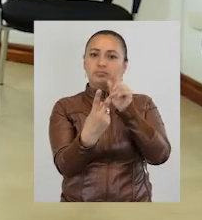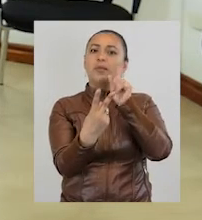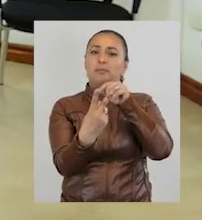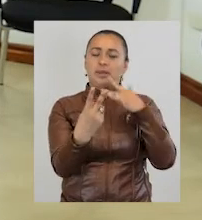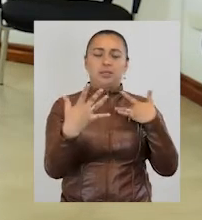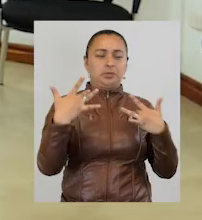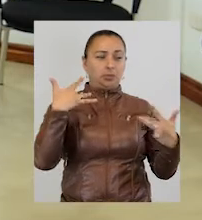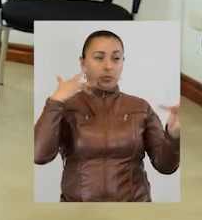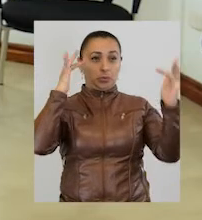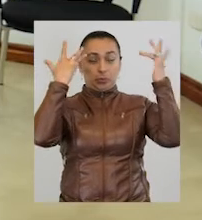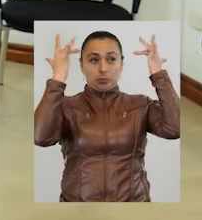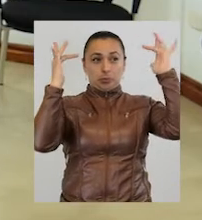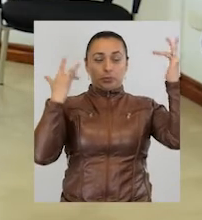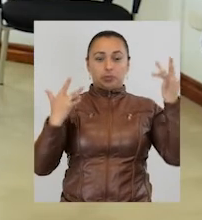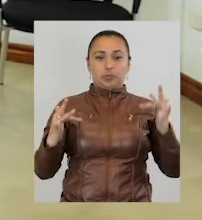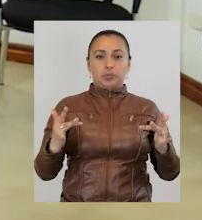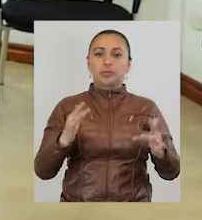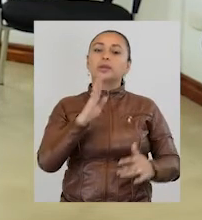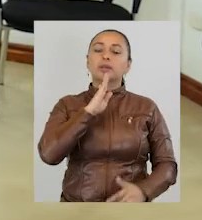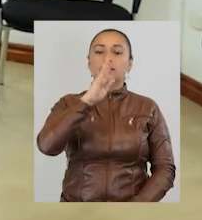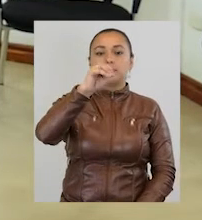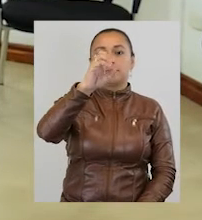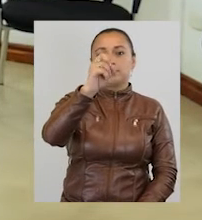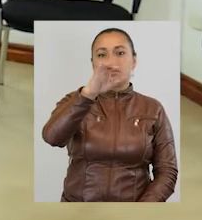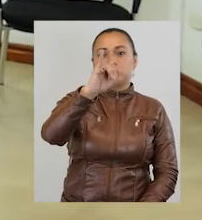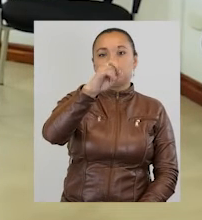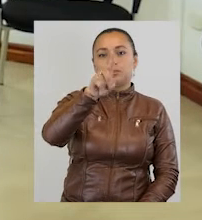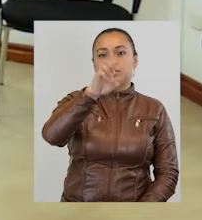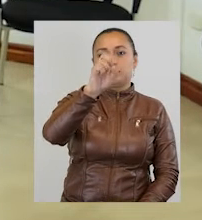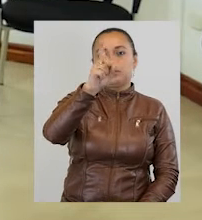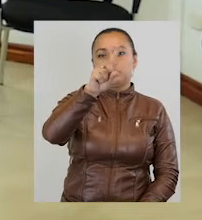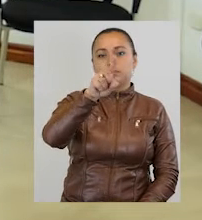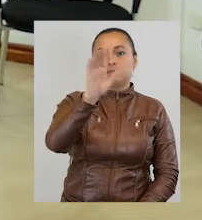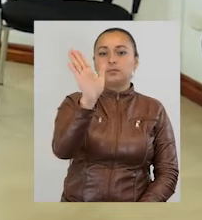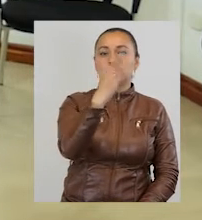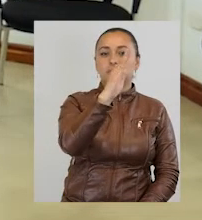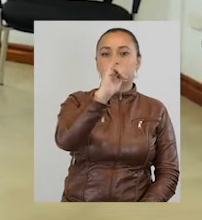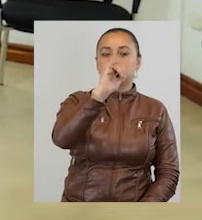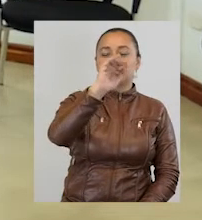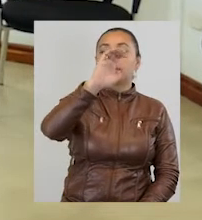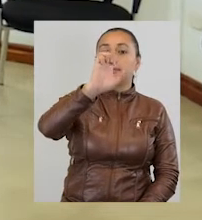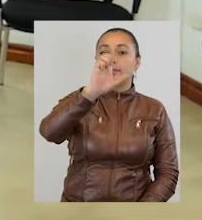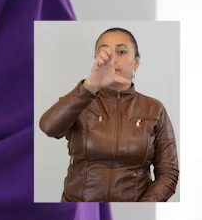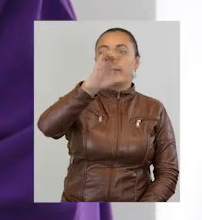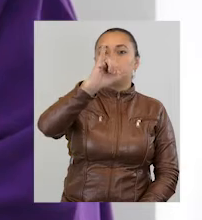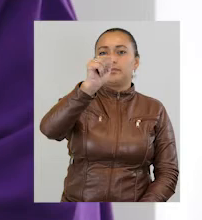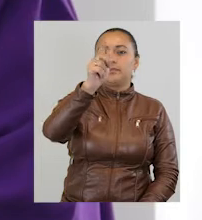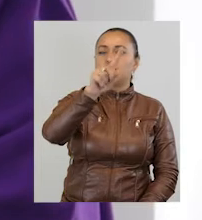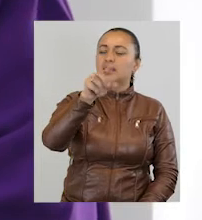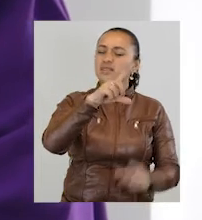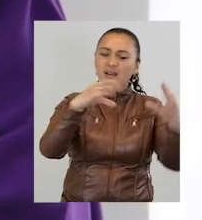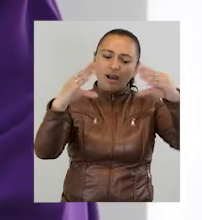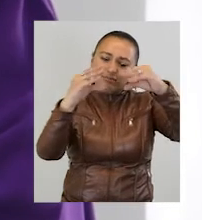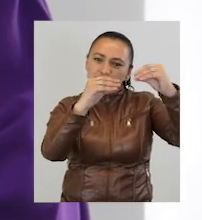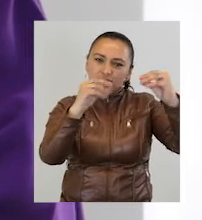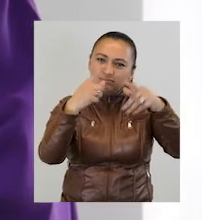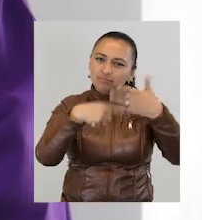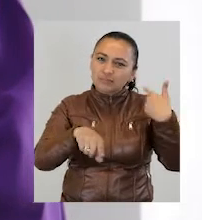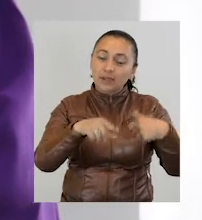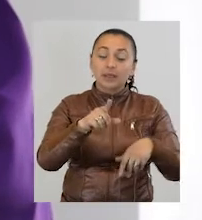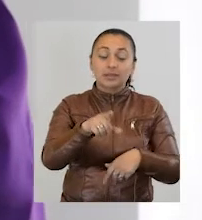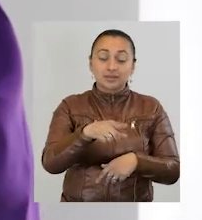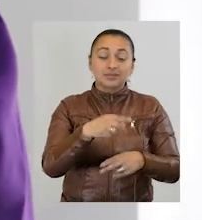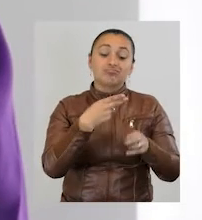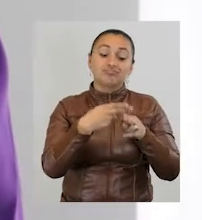personajes rodeados de esplendor. Eran Moisés y Elías, y hablaban de